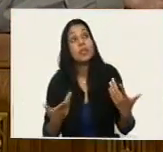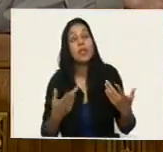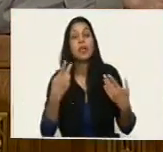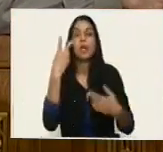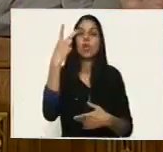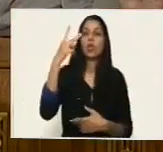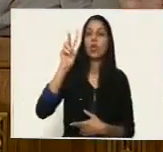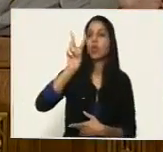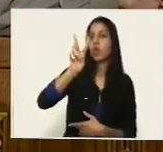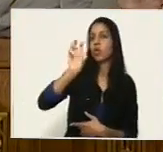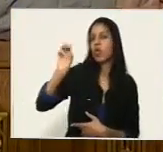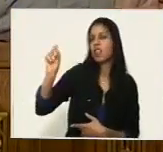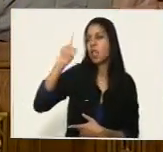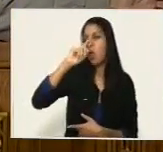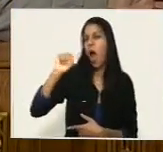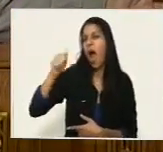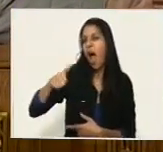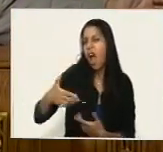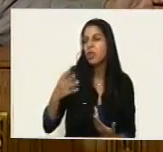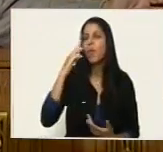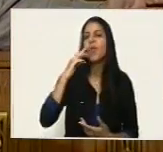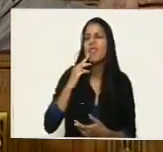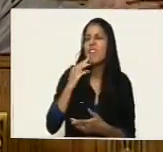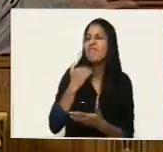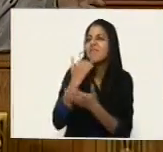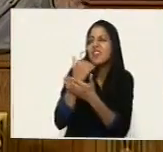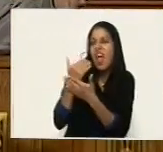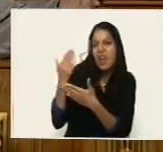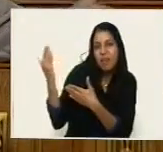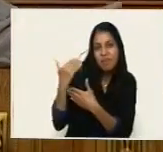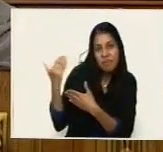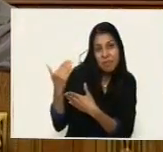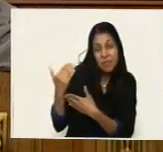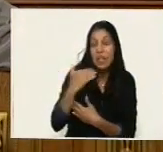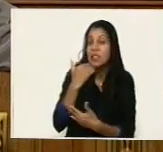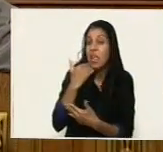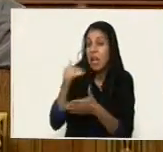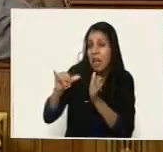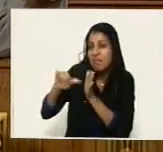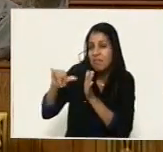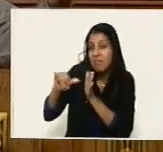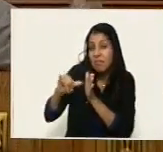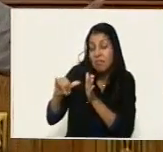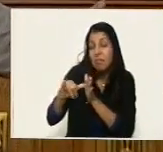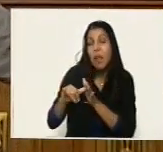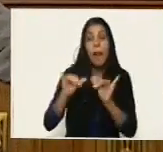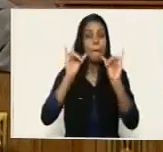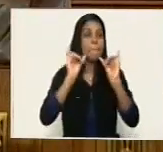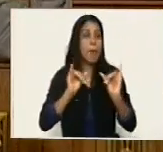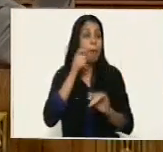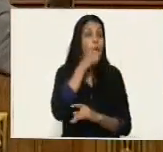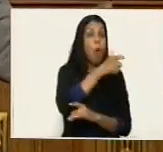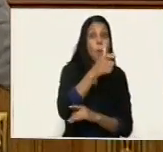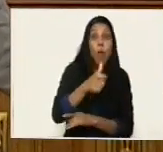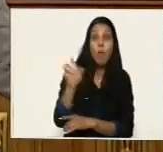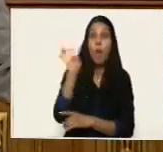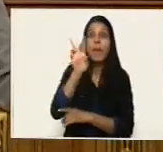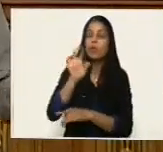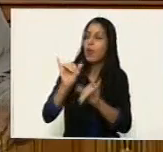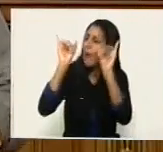Y vale la pena decir que fue ayer porque resulta que es el mismo pueblo en la misma lucha contra los mismos